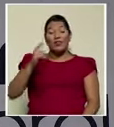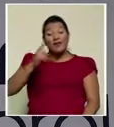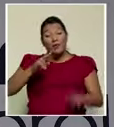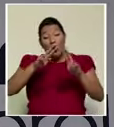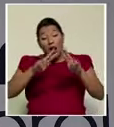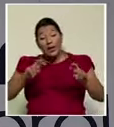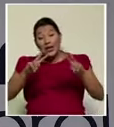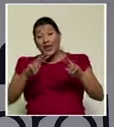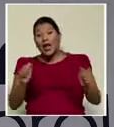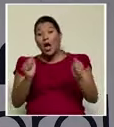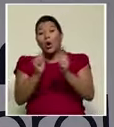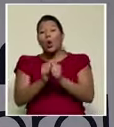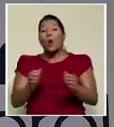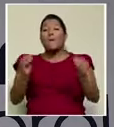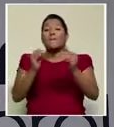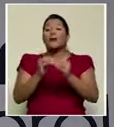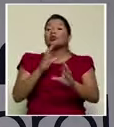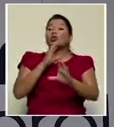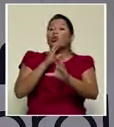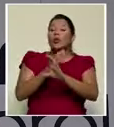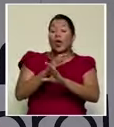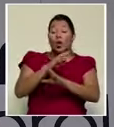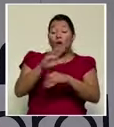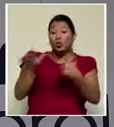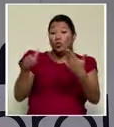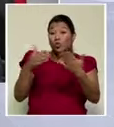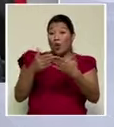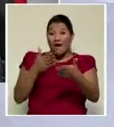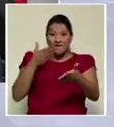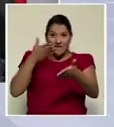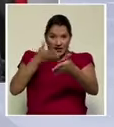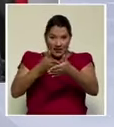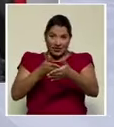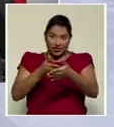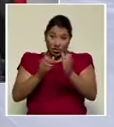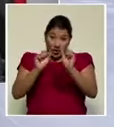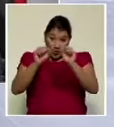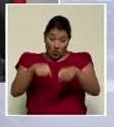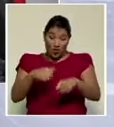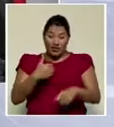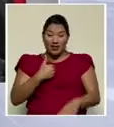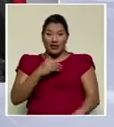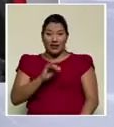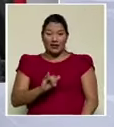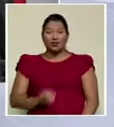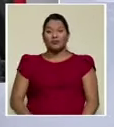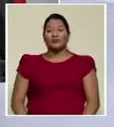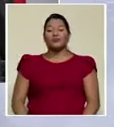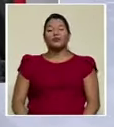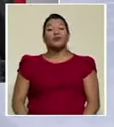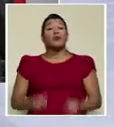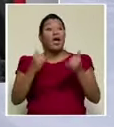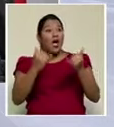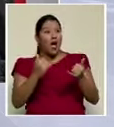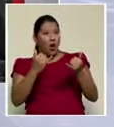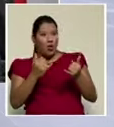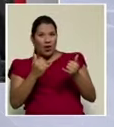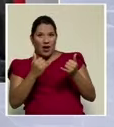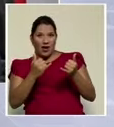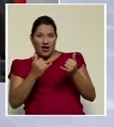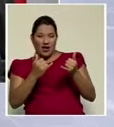más cuidado las repercusiones que pueden tener este tipo de nominaciones o designaciones. El juego electoral es demasiado